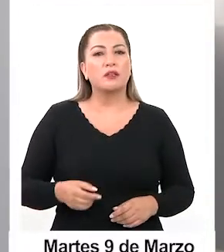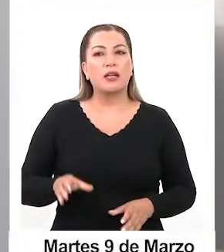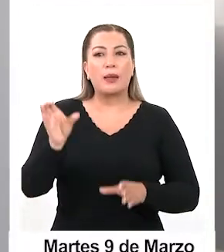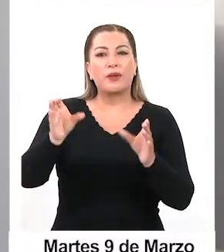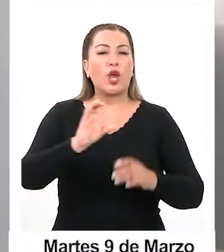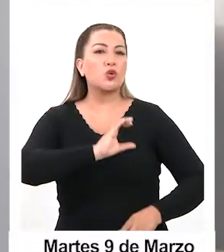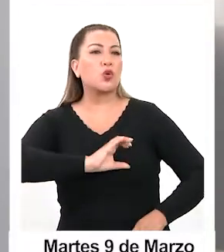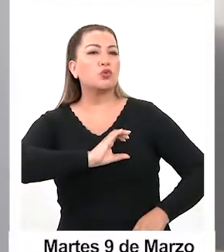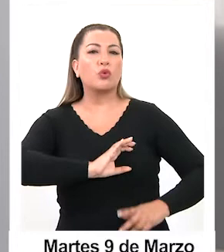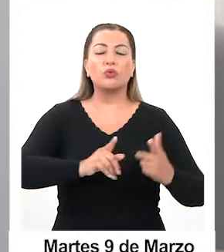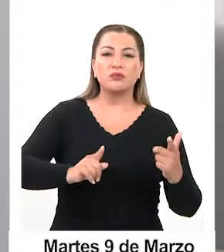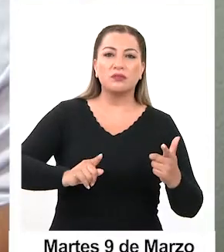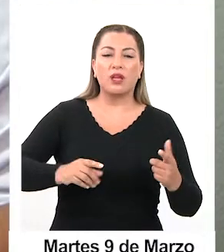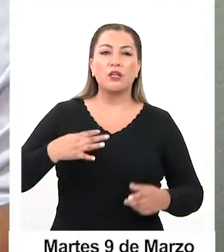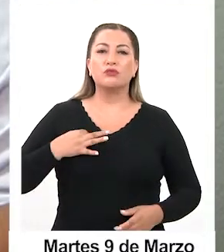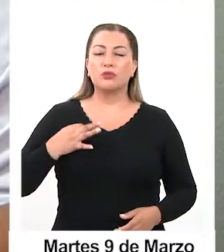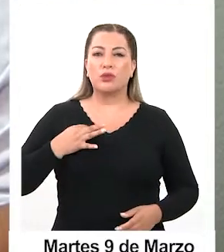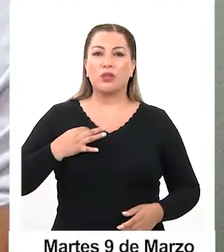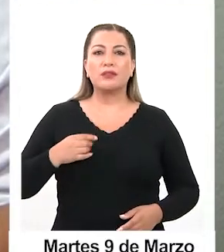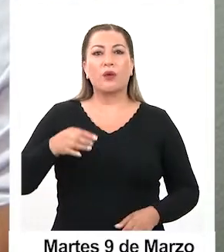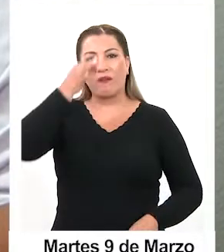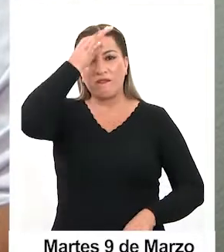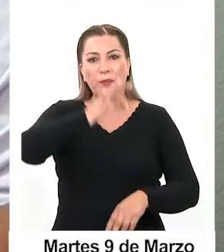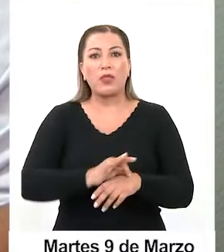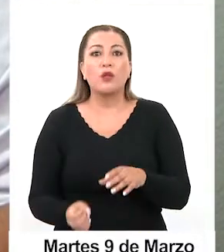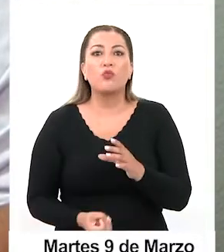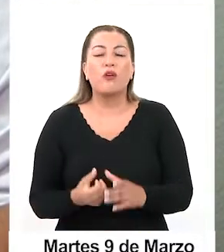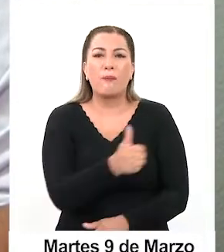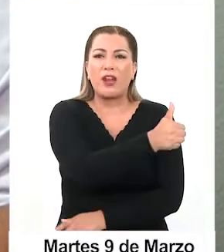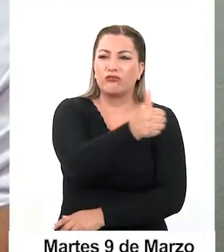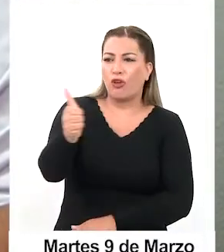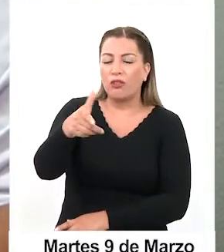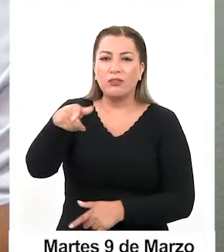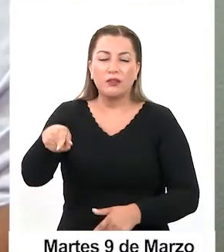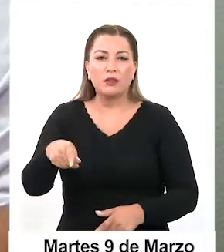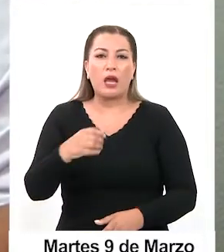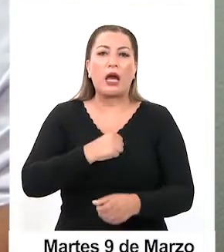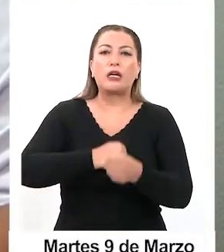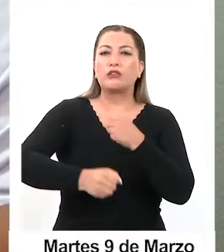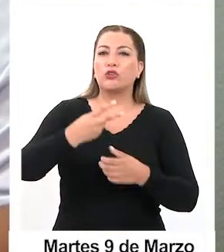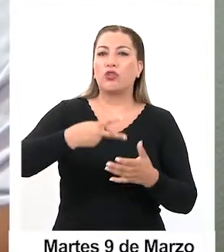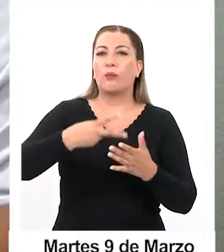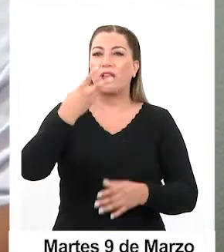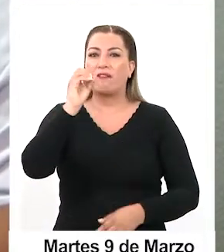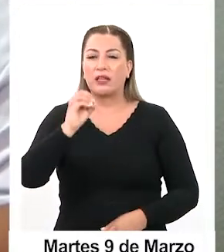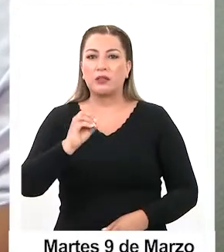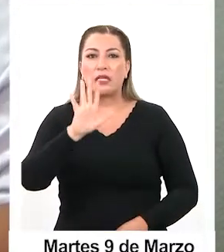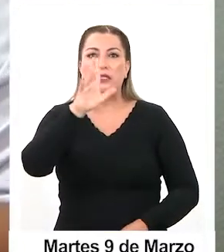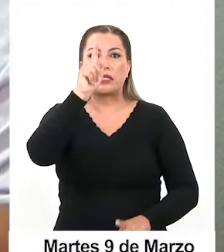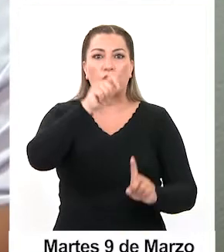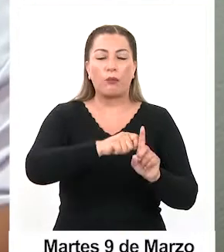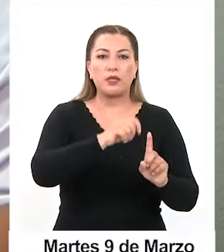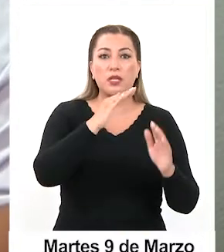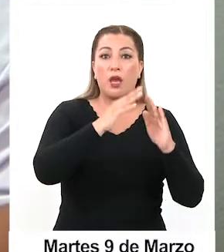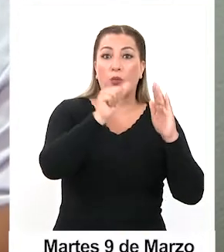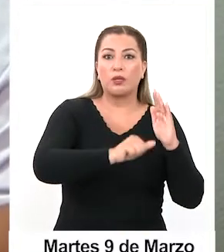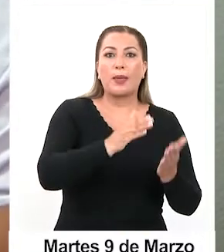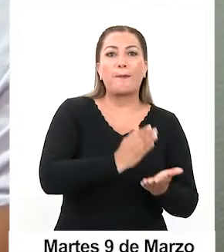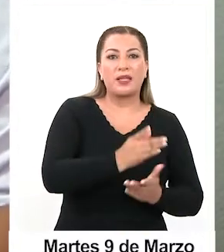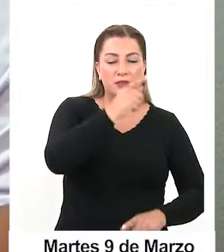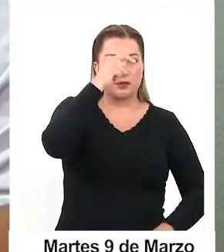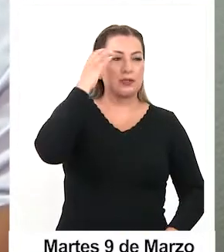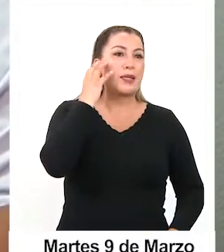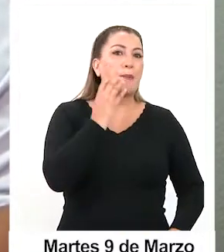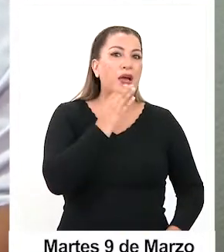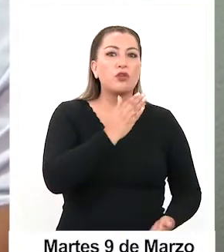la ciudadanía? Porque al final, claro, esta es una enfermedad nueva para todos. Tuvimos en 2020 5 meses de cuarentena, desde mayo a